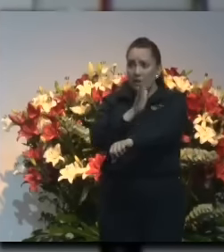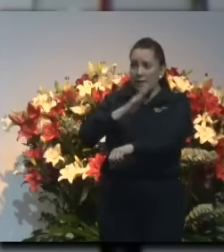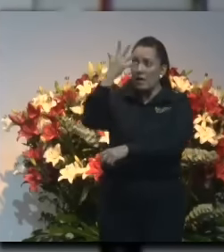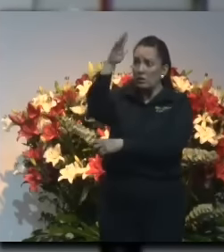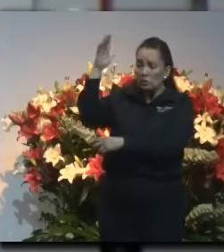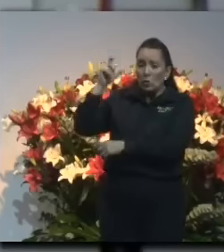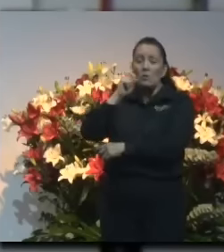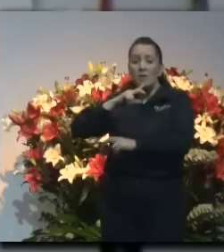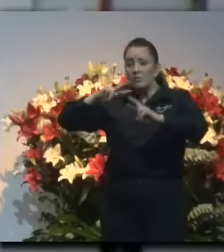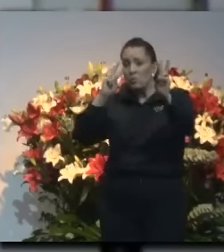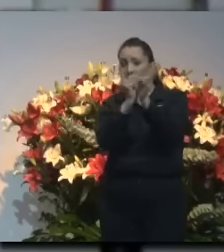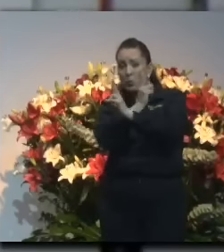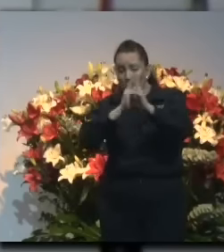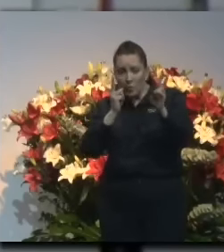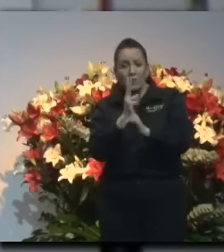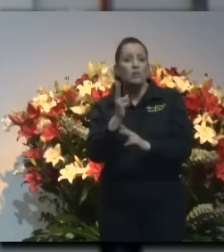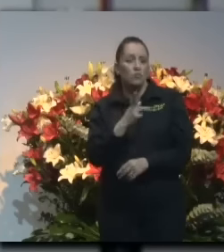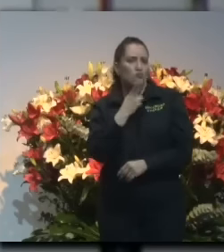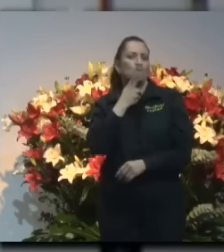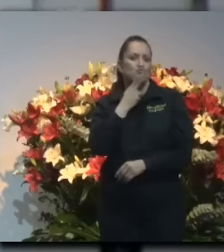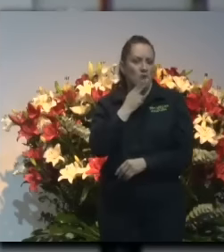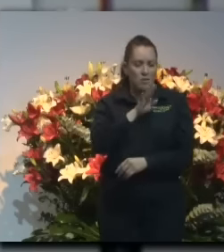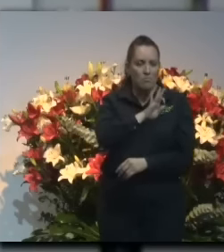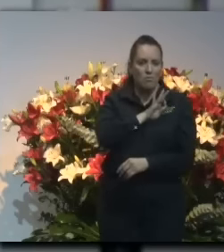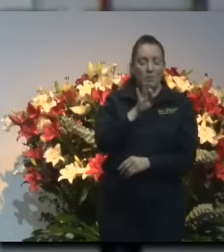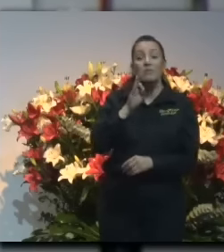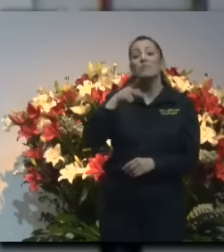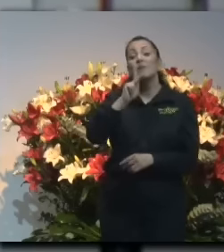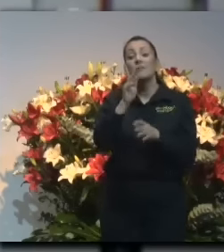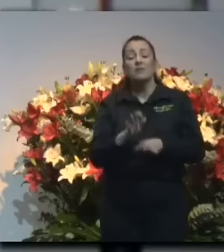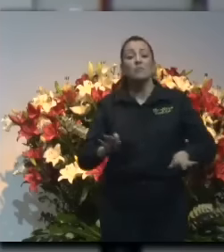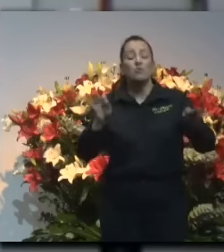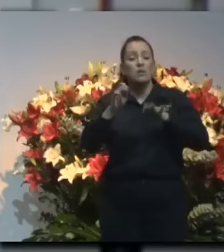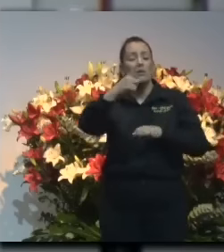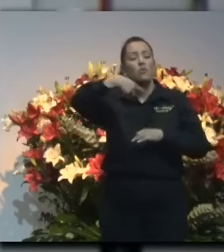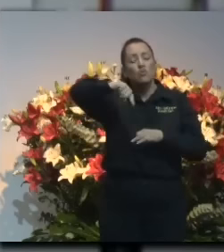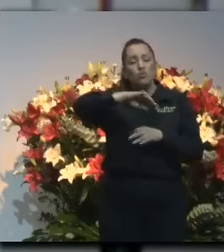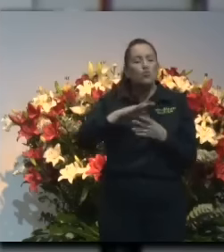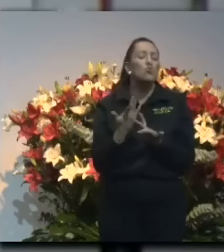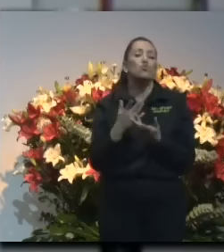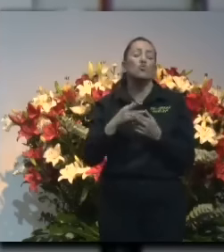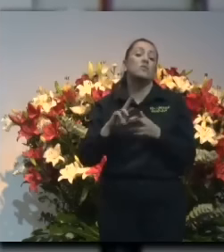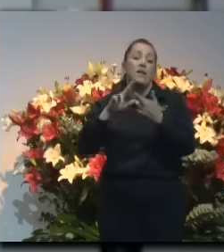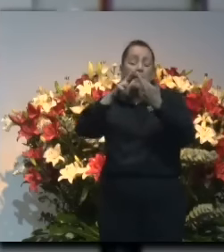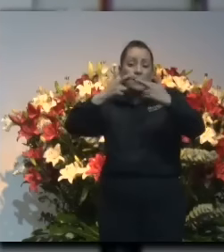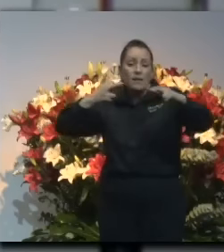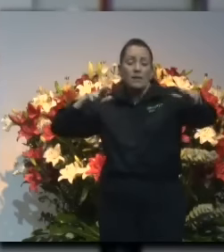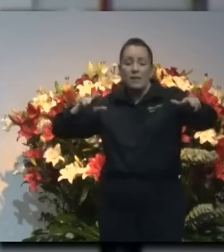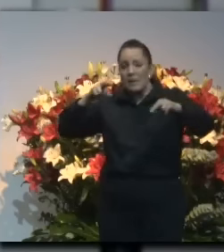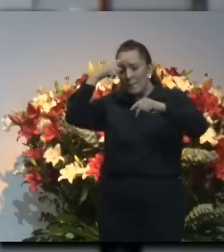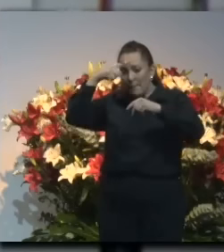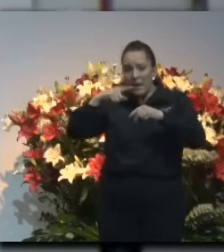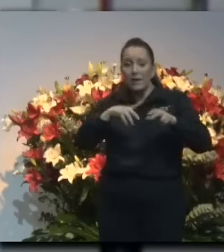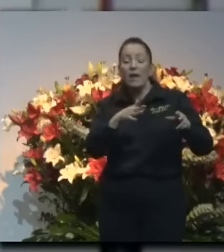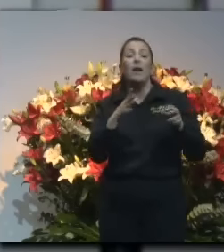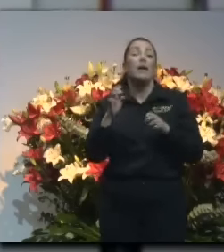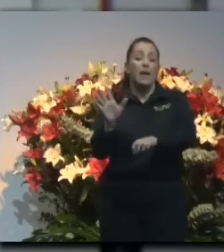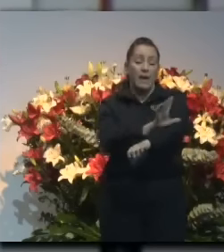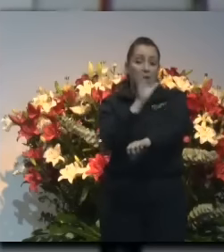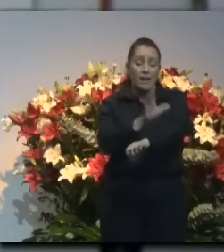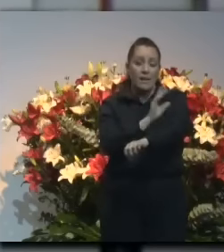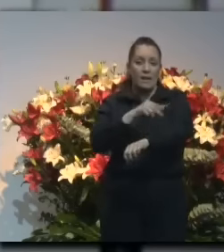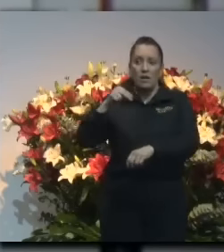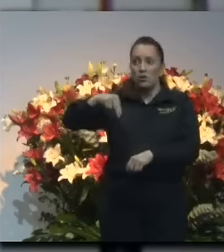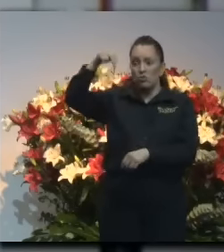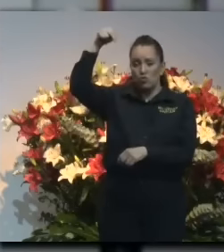eólica, y en ese sentido hacer líneas de transmisión, invertir en líneas de transmisión para jalar energía del norte del